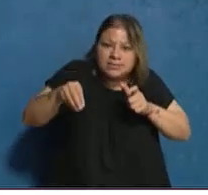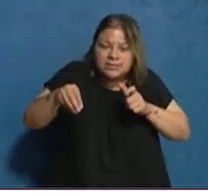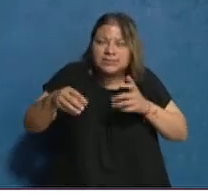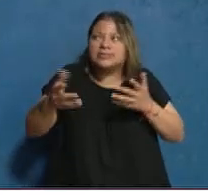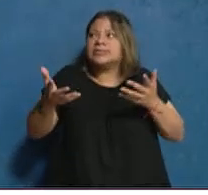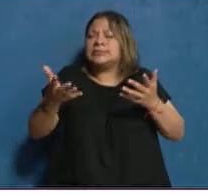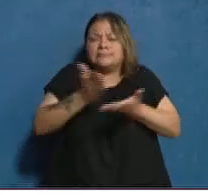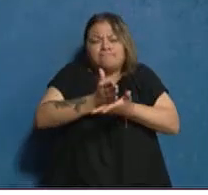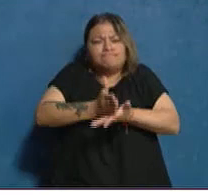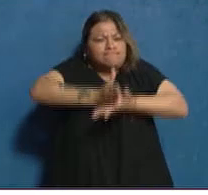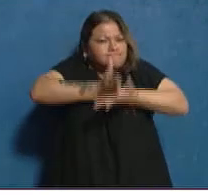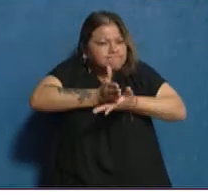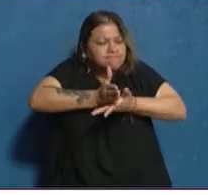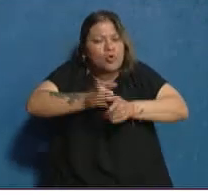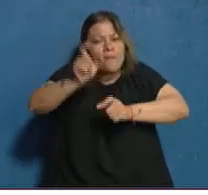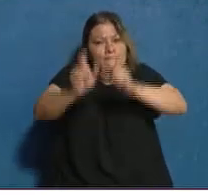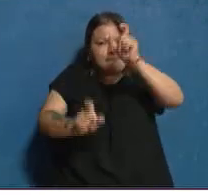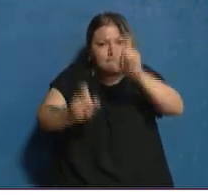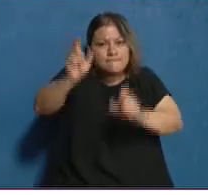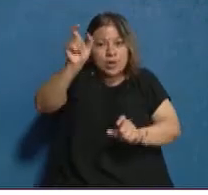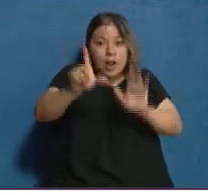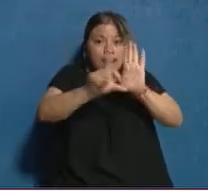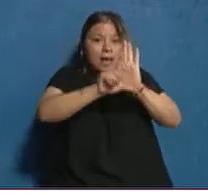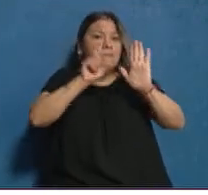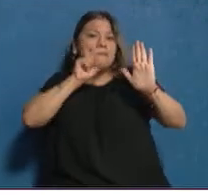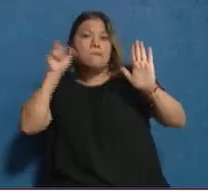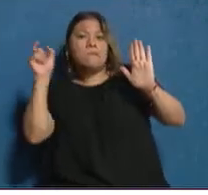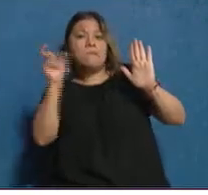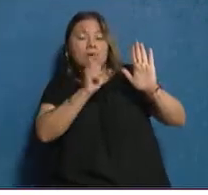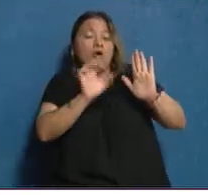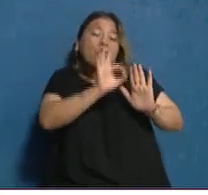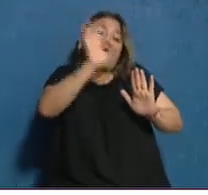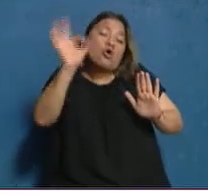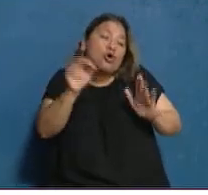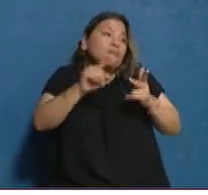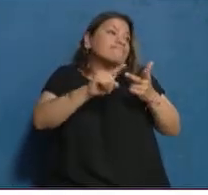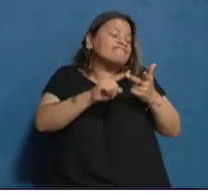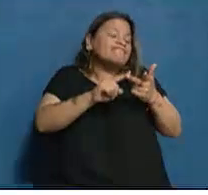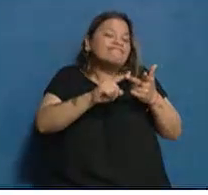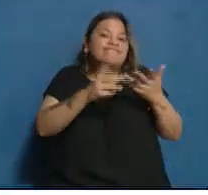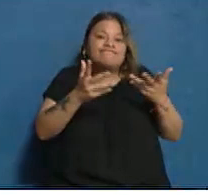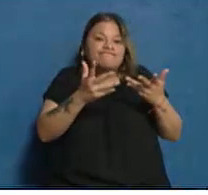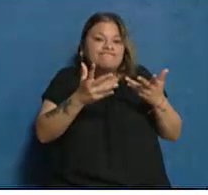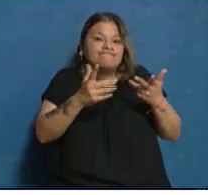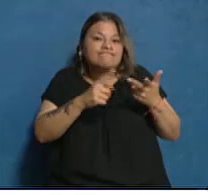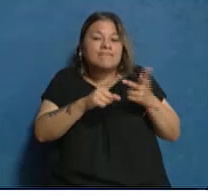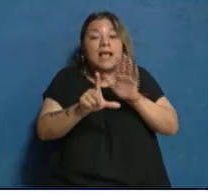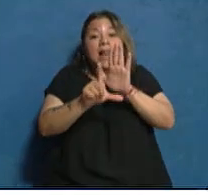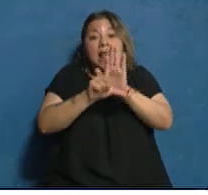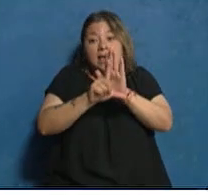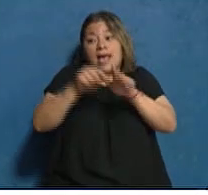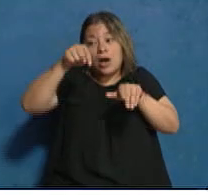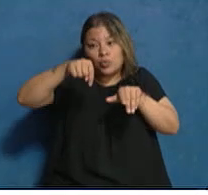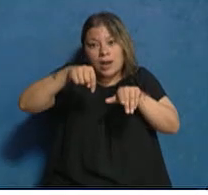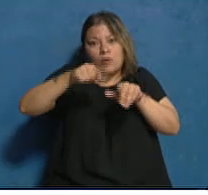más rígidos con aquellas personas que infrinjan la actual ley o endurecer la ley